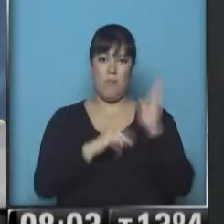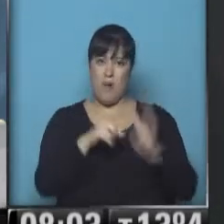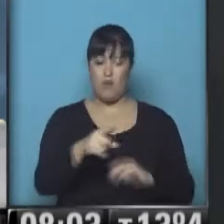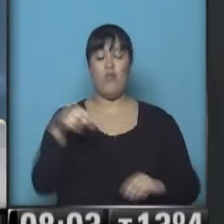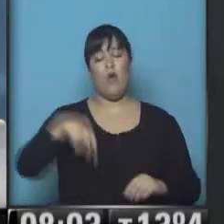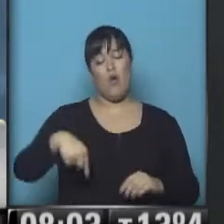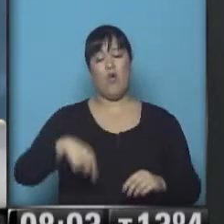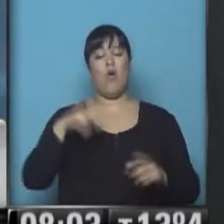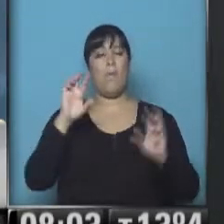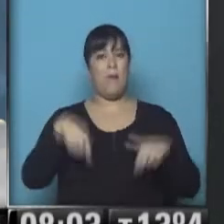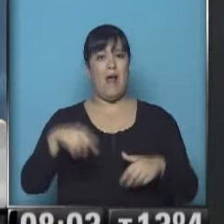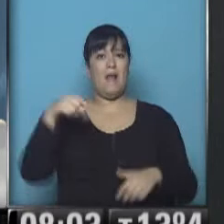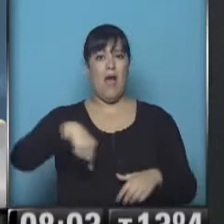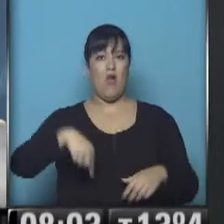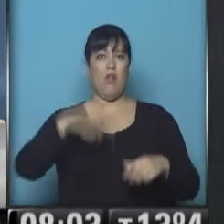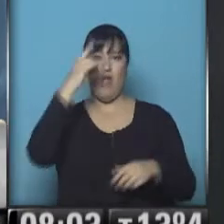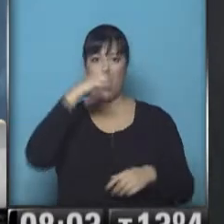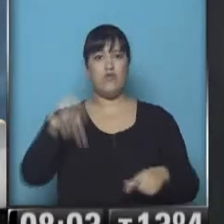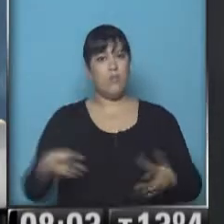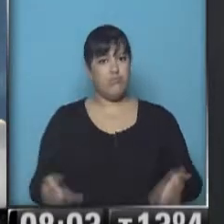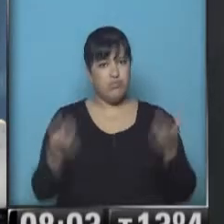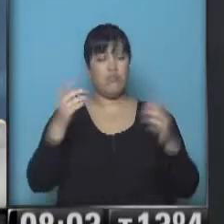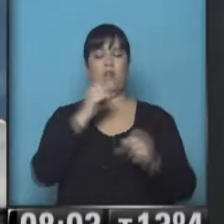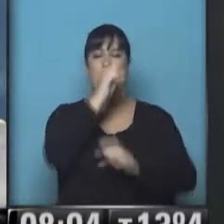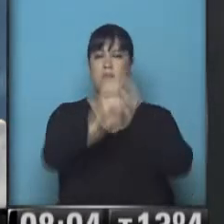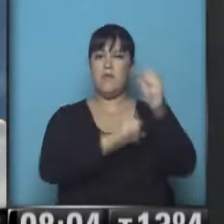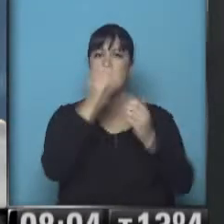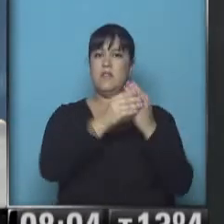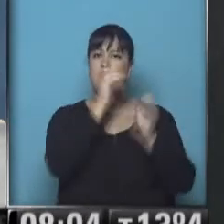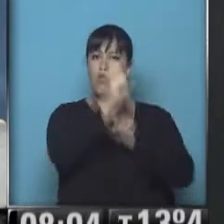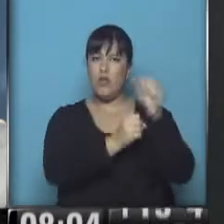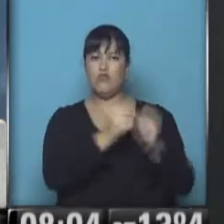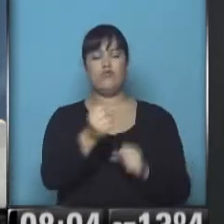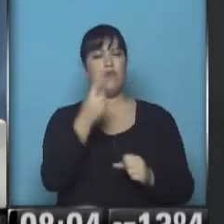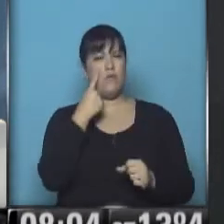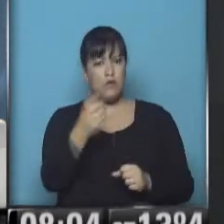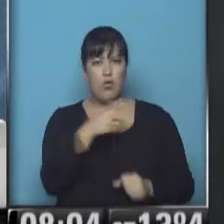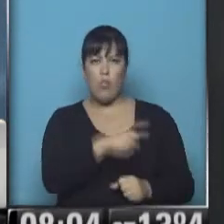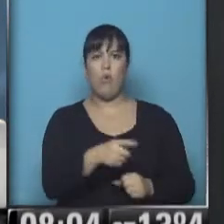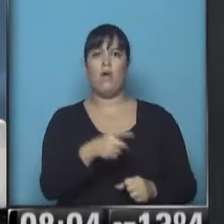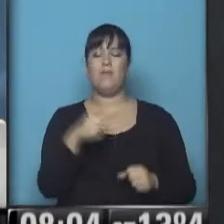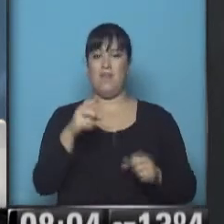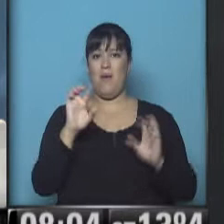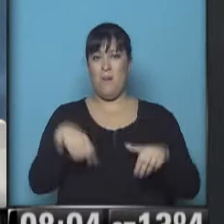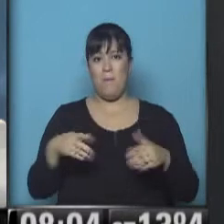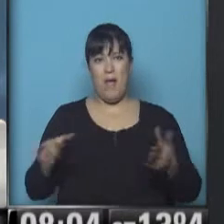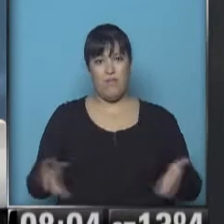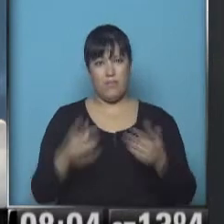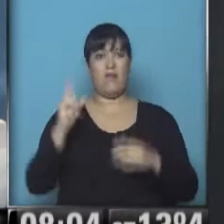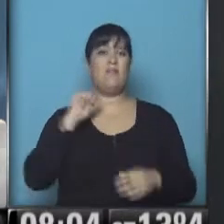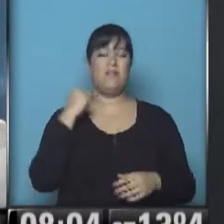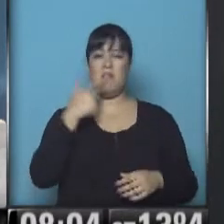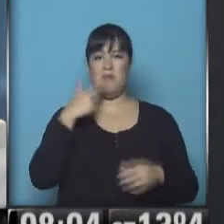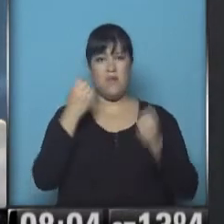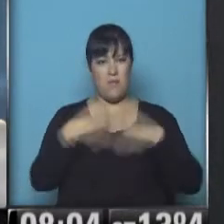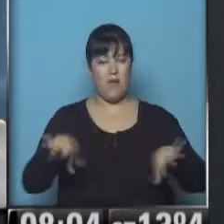12 ha incentivado el consumo. El Ministerio de Industria ha verificado que desde el lanzamiento del plan, realizado el 13 de